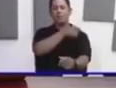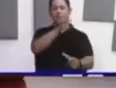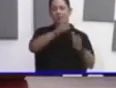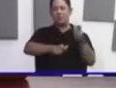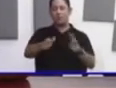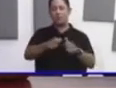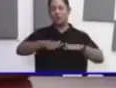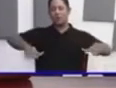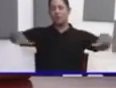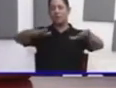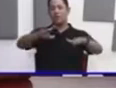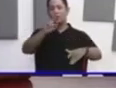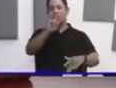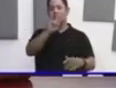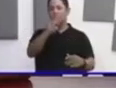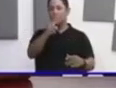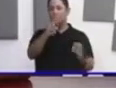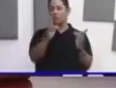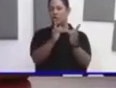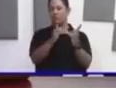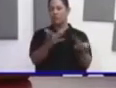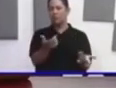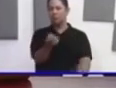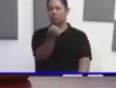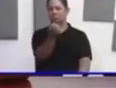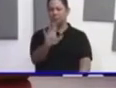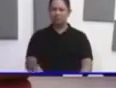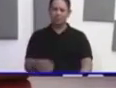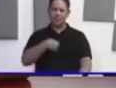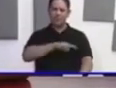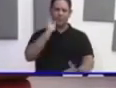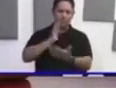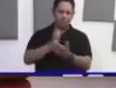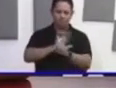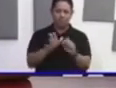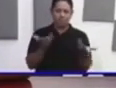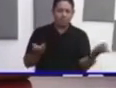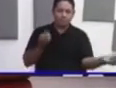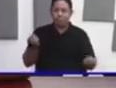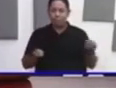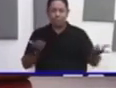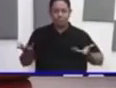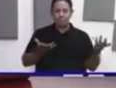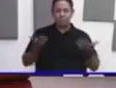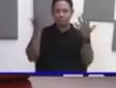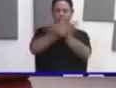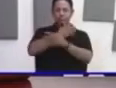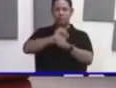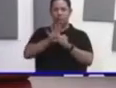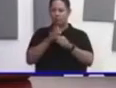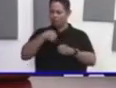en medio de la emergencia situaciones que no estábamos preparados y no estaba escrito en ningún manual para poder saber cómo